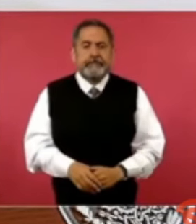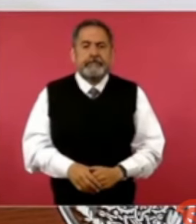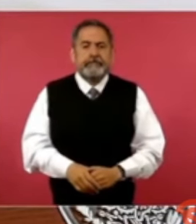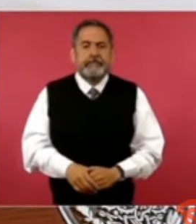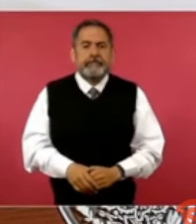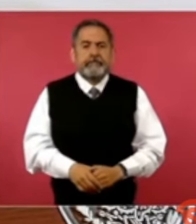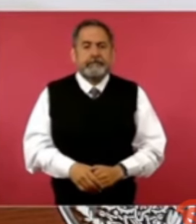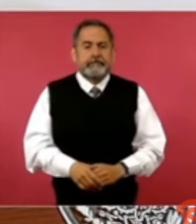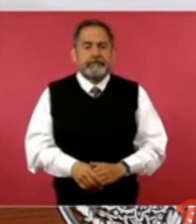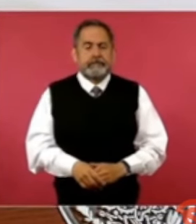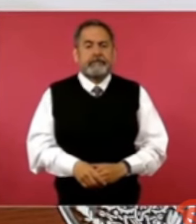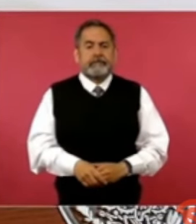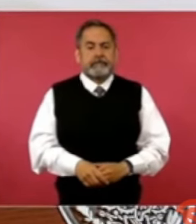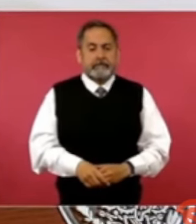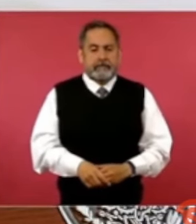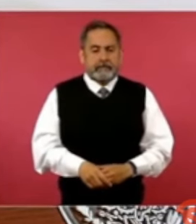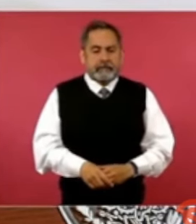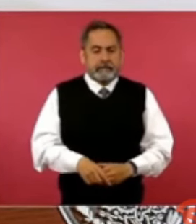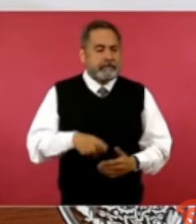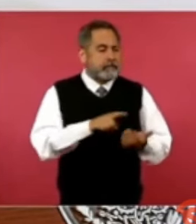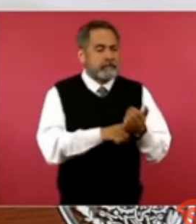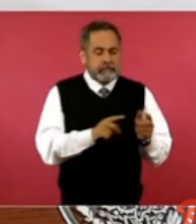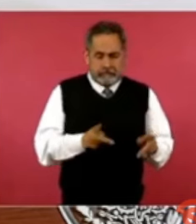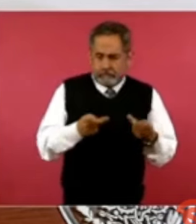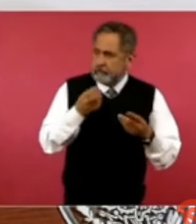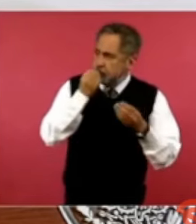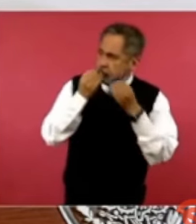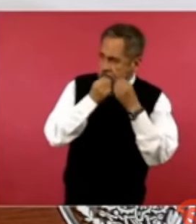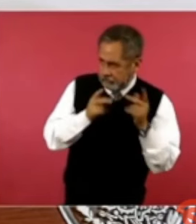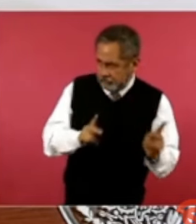increíbles a vender alimentos